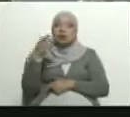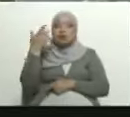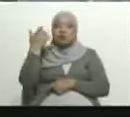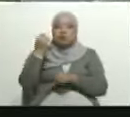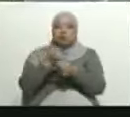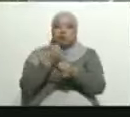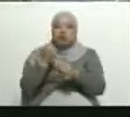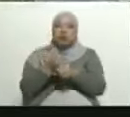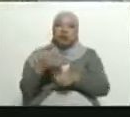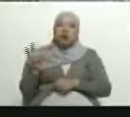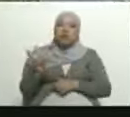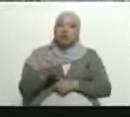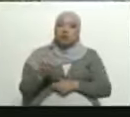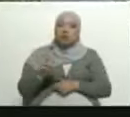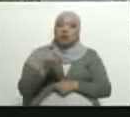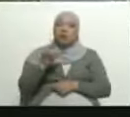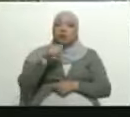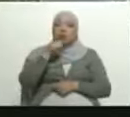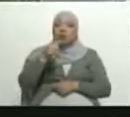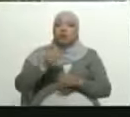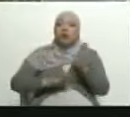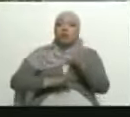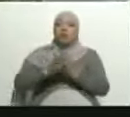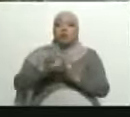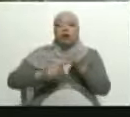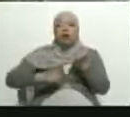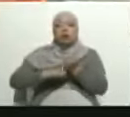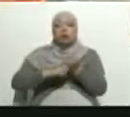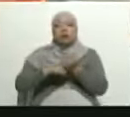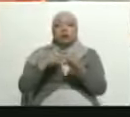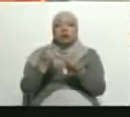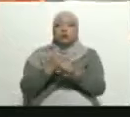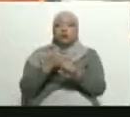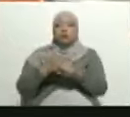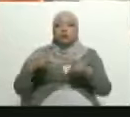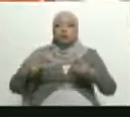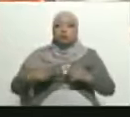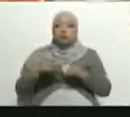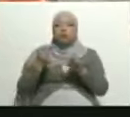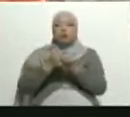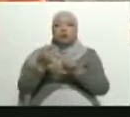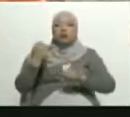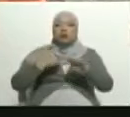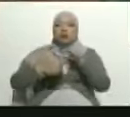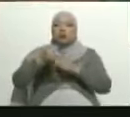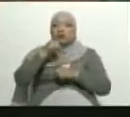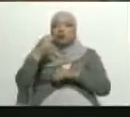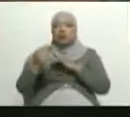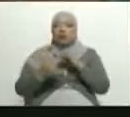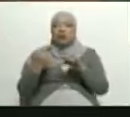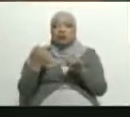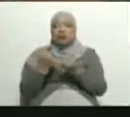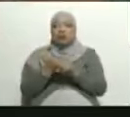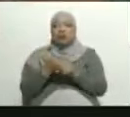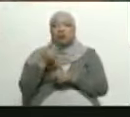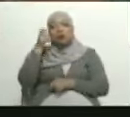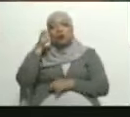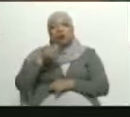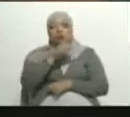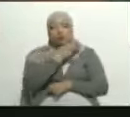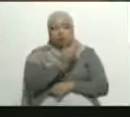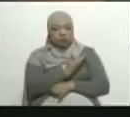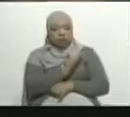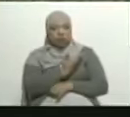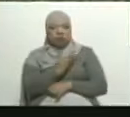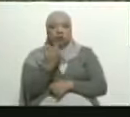en Venezuela, Fadid Al-Saben, resaltó el apoyo expresado en el encuentro y rechazó el genocidio de la Franja de Gaza